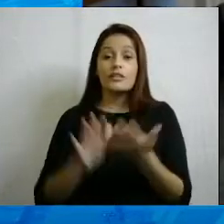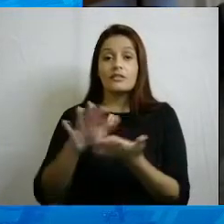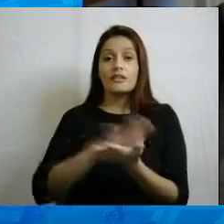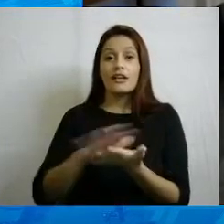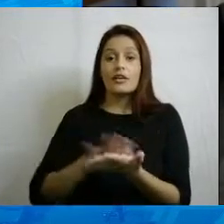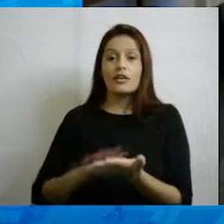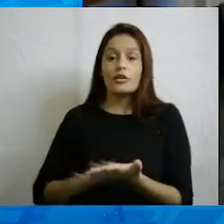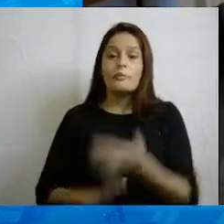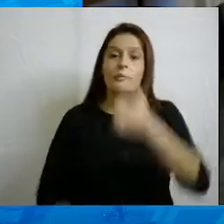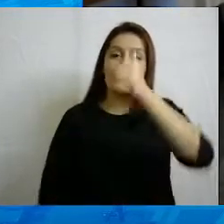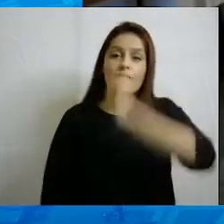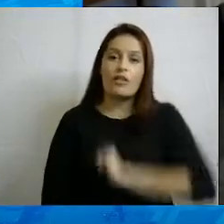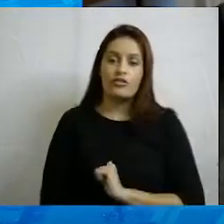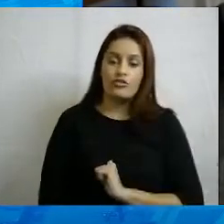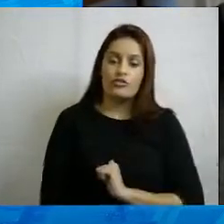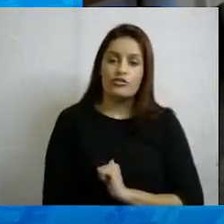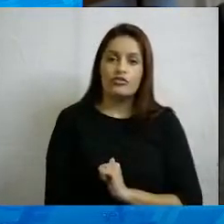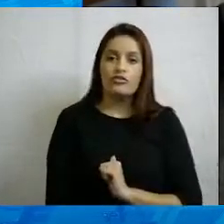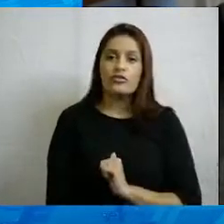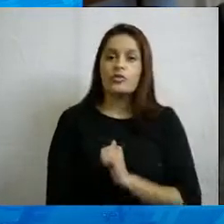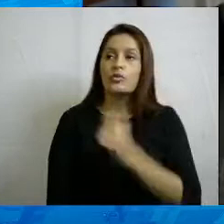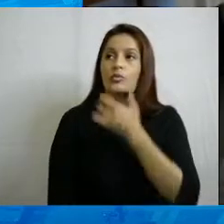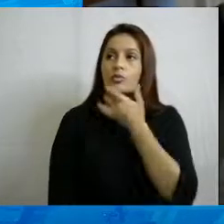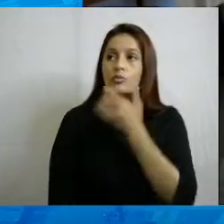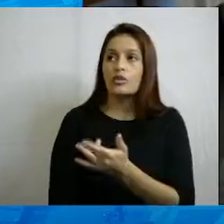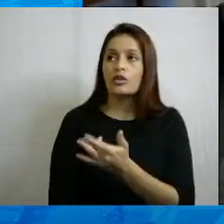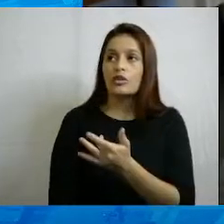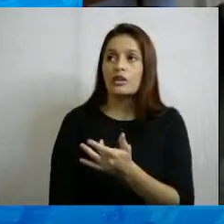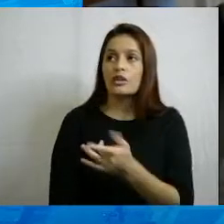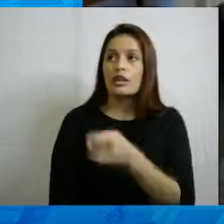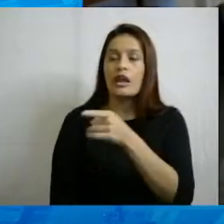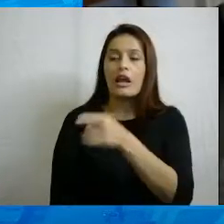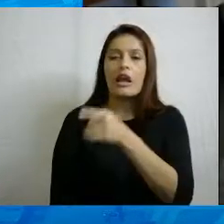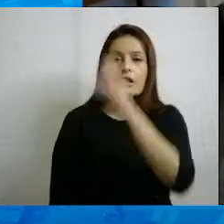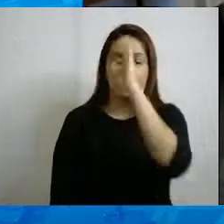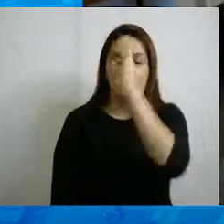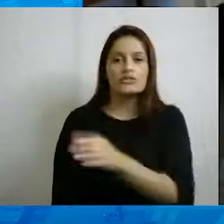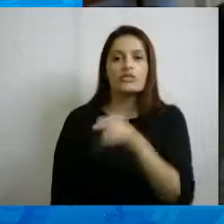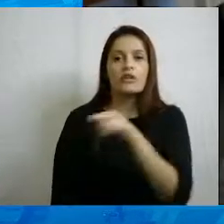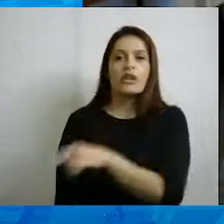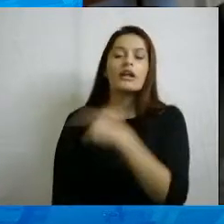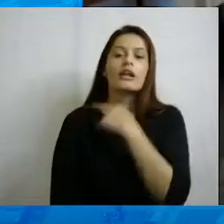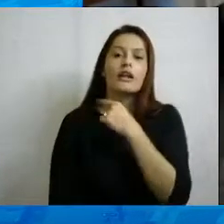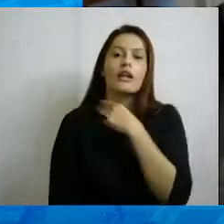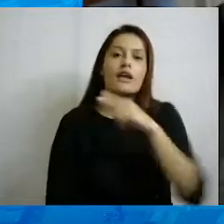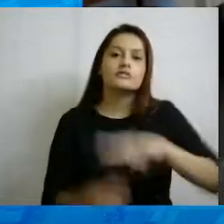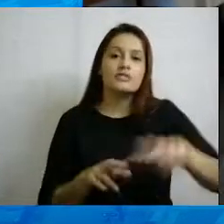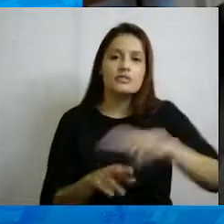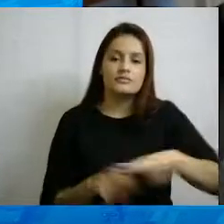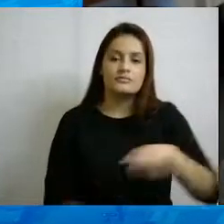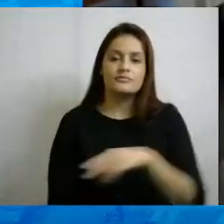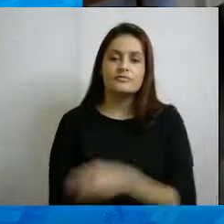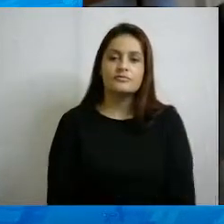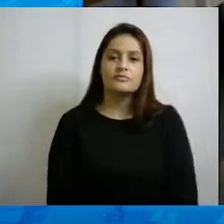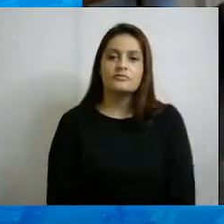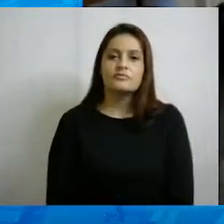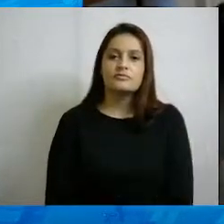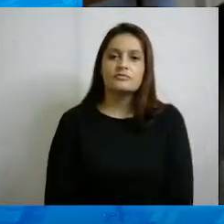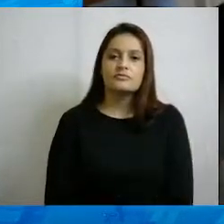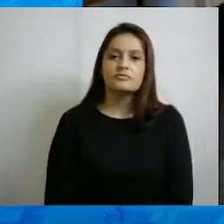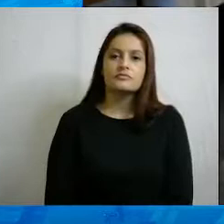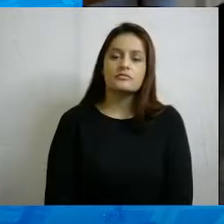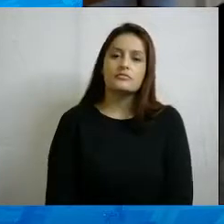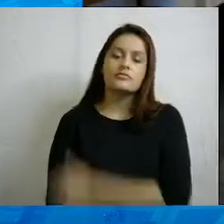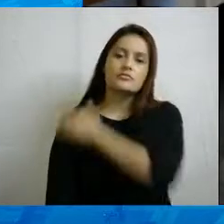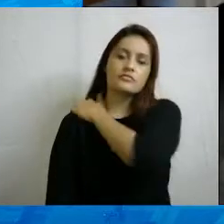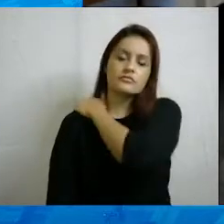llaman privado, porque el que nos vendió, él eligió y decidió como él quiso hacer. Pero ya no es privado, lo